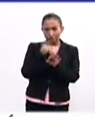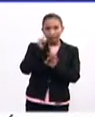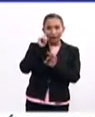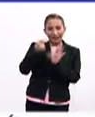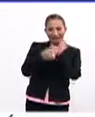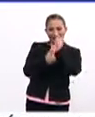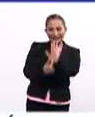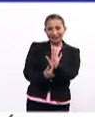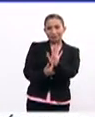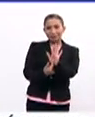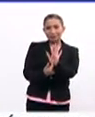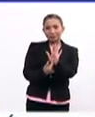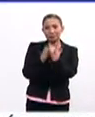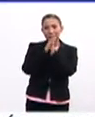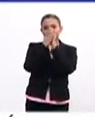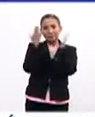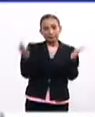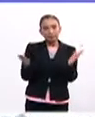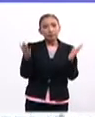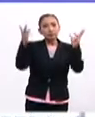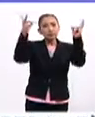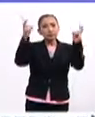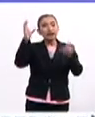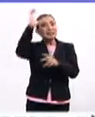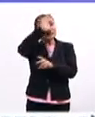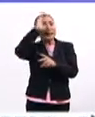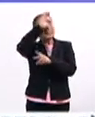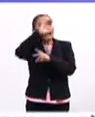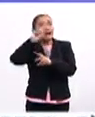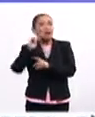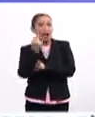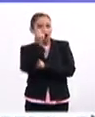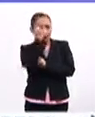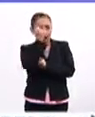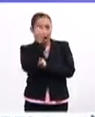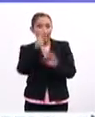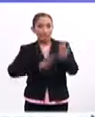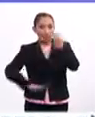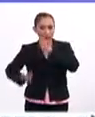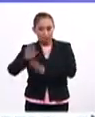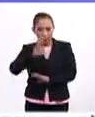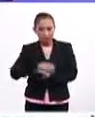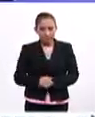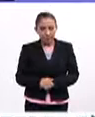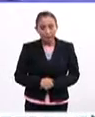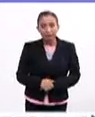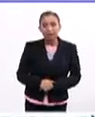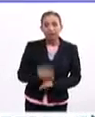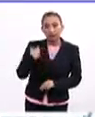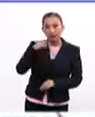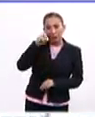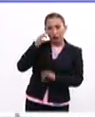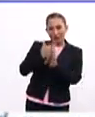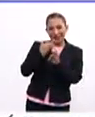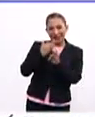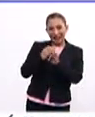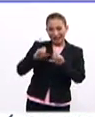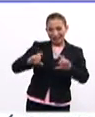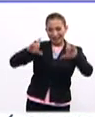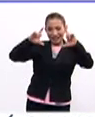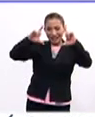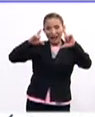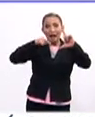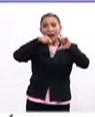les estamos mostrando el libro de Ciencias y Tecnología, Biología. Uh-huh. Lo que estamos viendo en este momento es